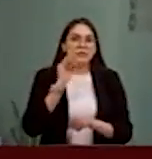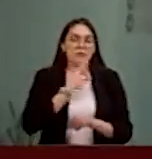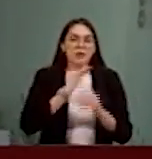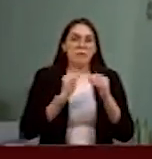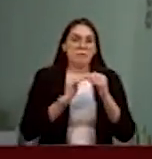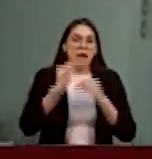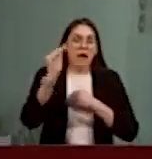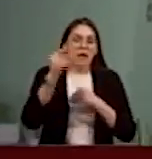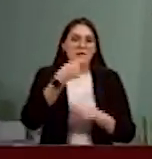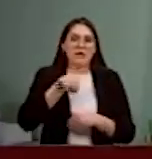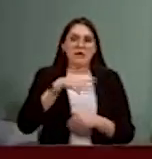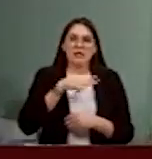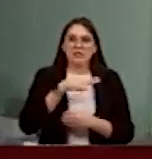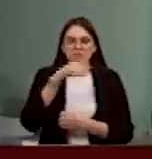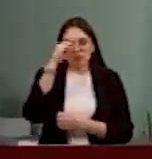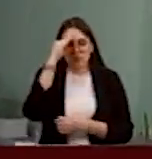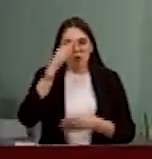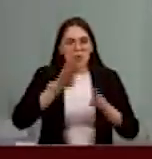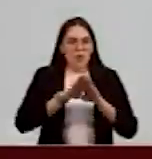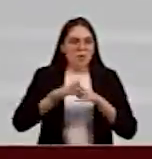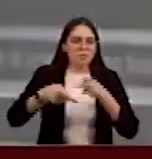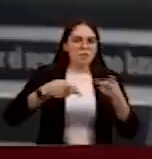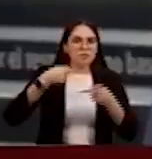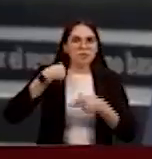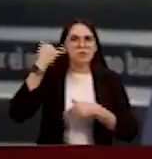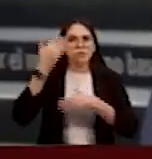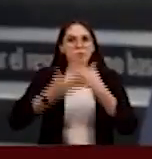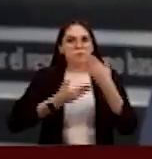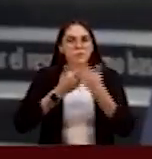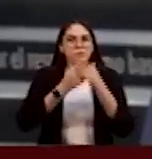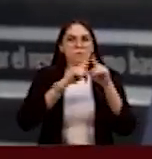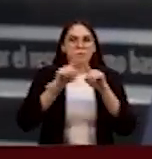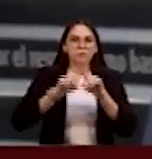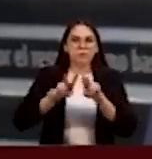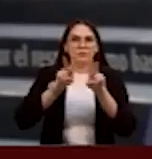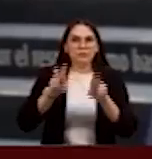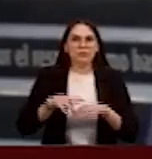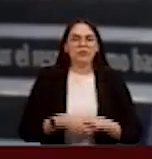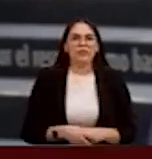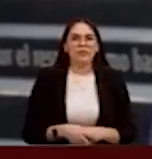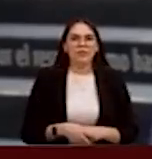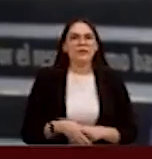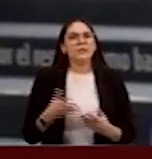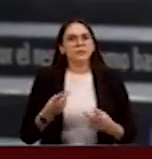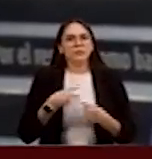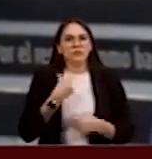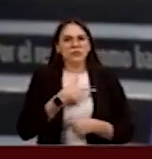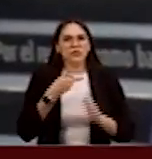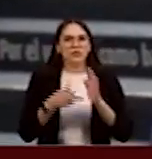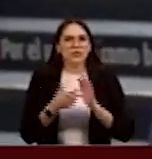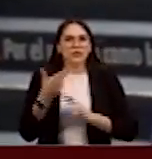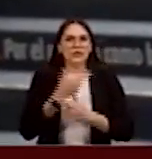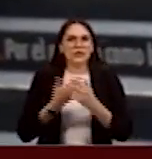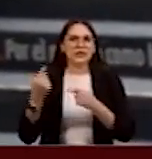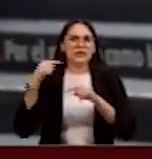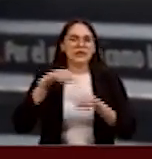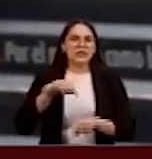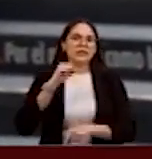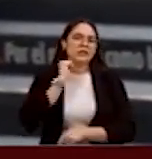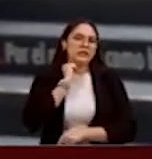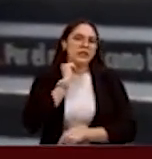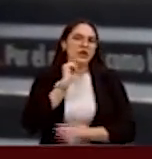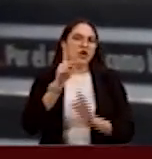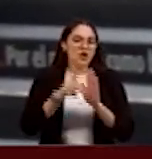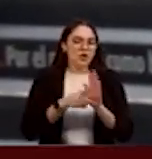una oposición inteligente, vamos a proponer. Es una gran emoción regresar al Senado de la República otra vez con